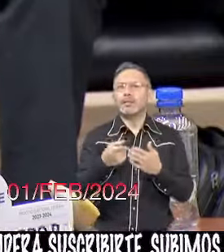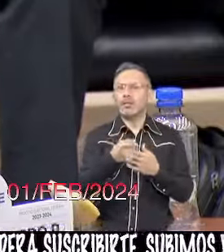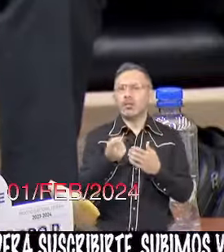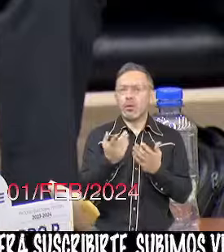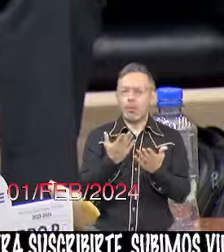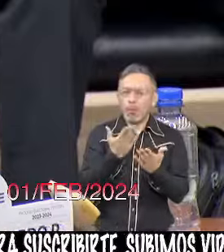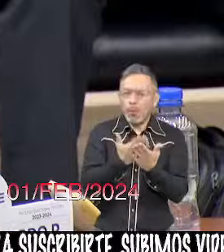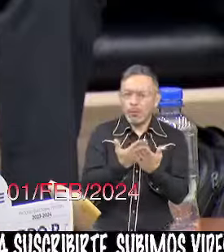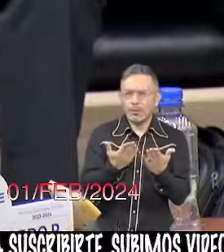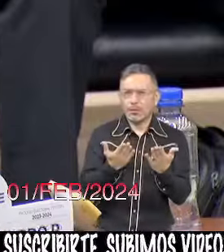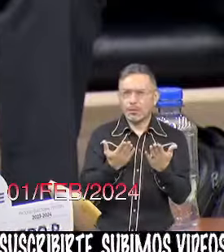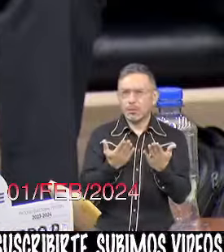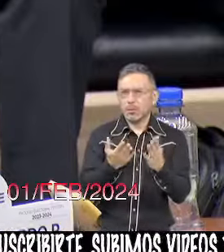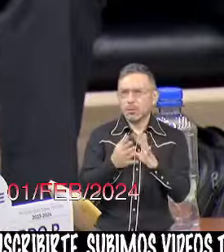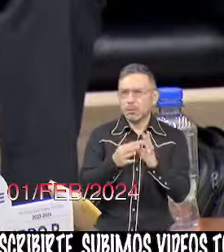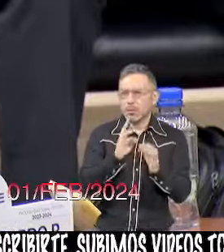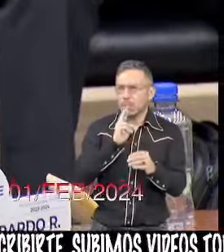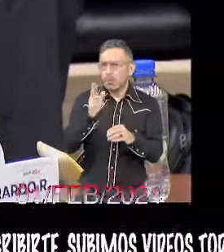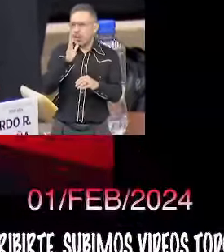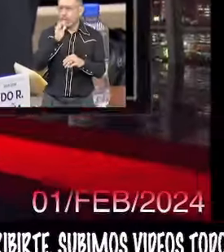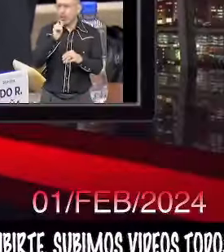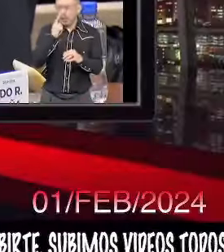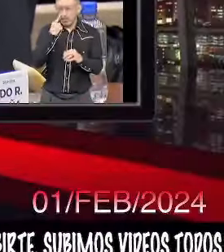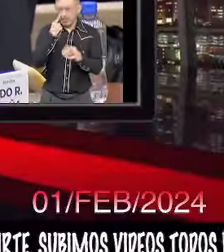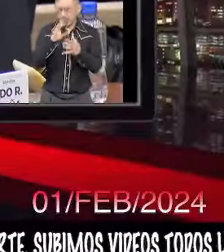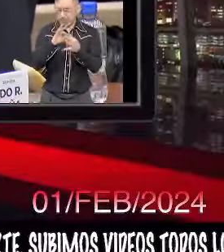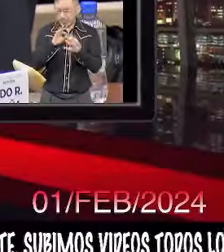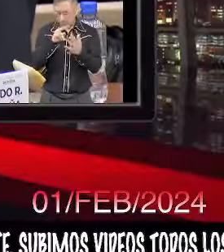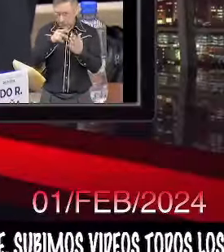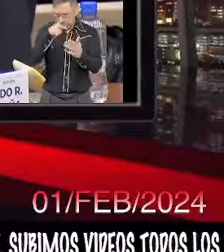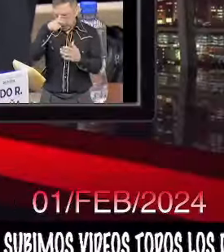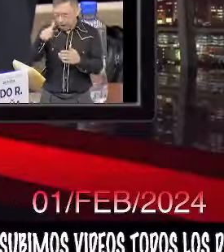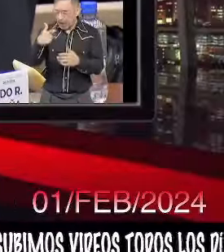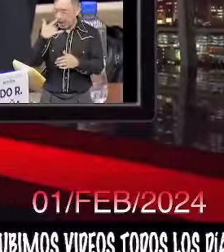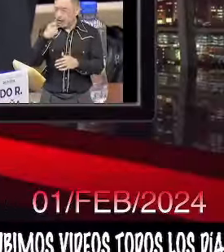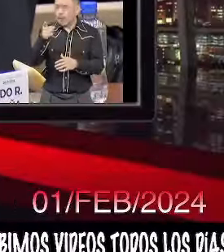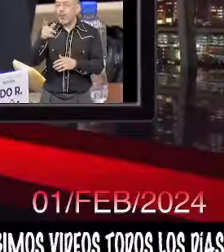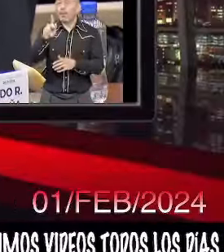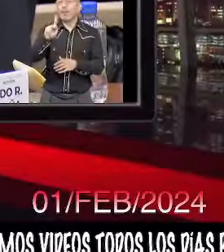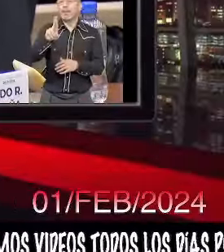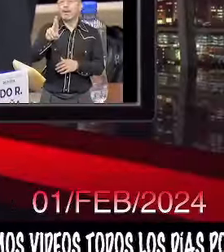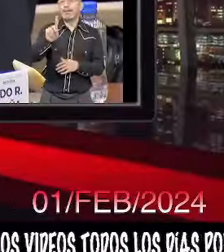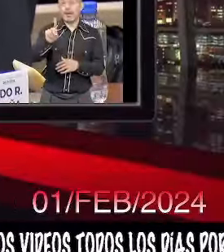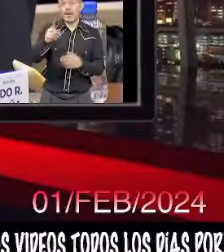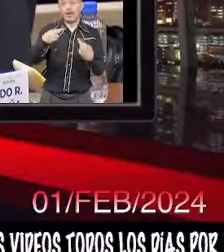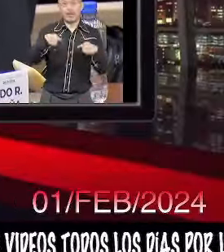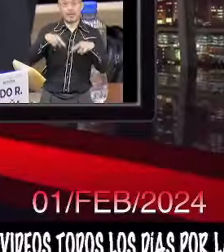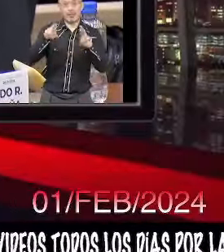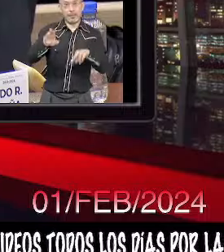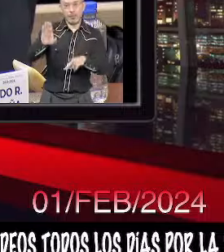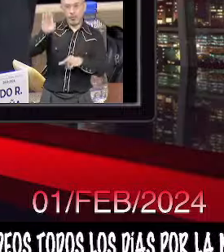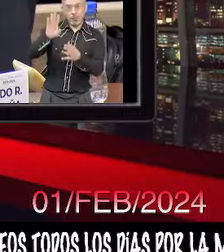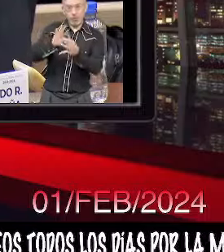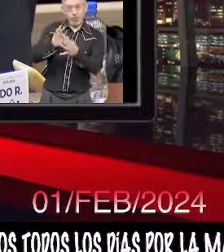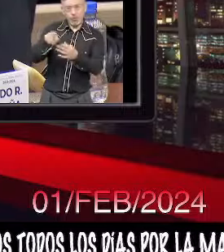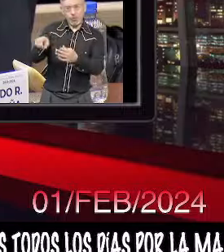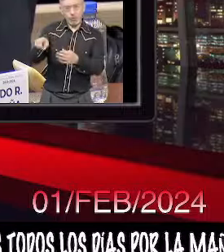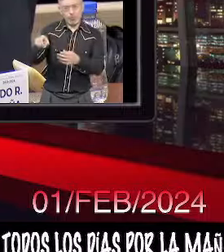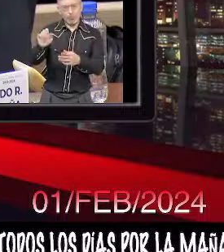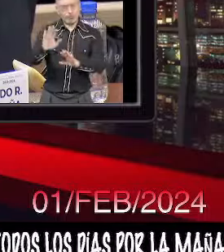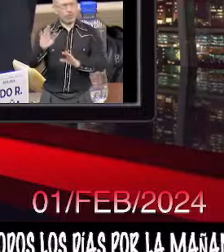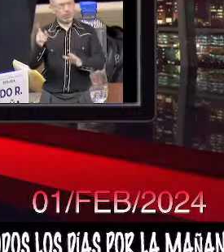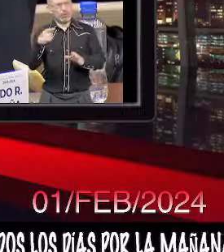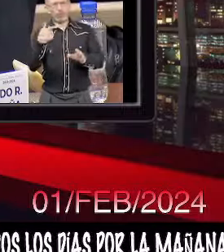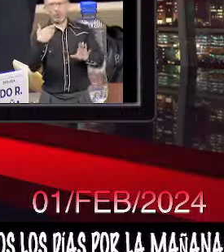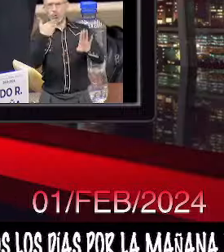se plantean. Me llamó mucho la atención que la representación del PRD diga que nacieron contra el presidencialismo.